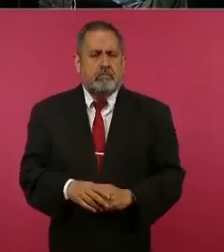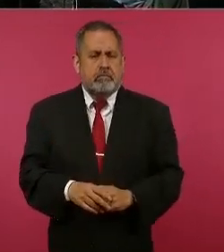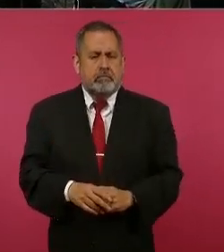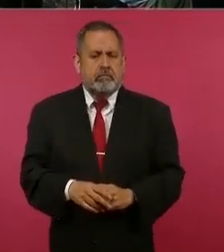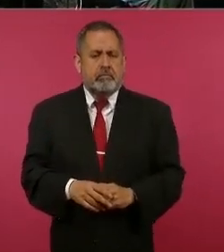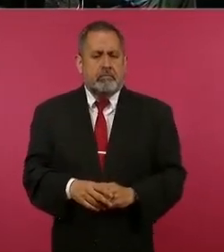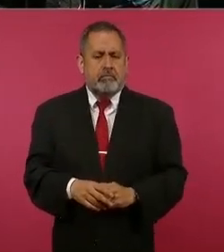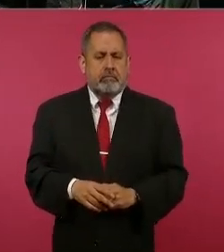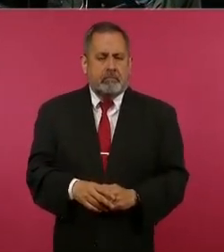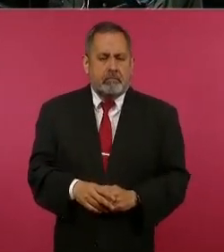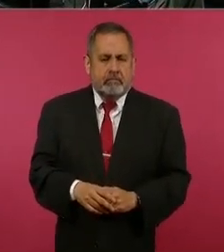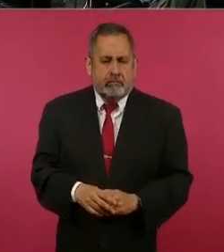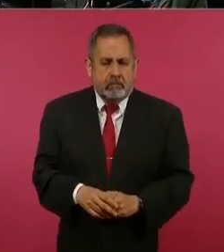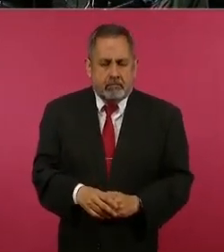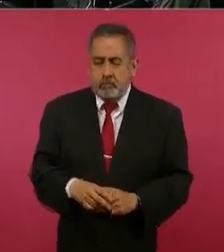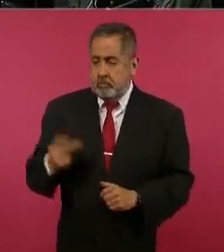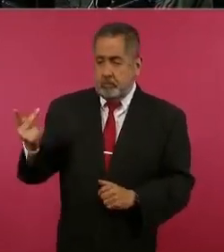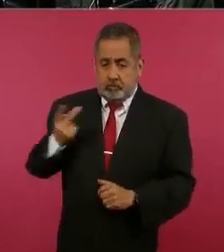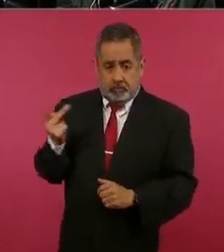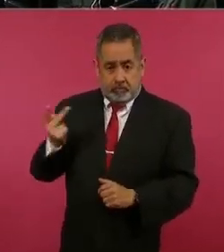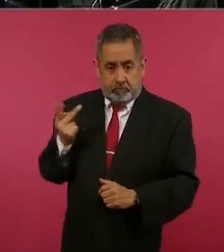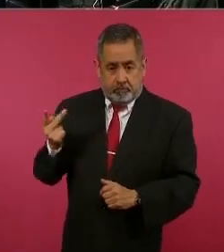y entre los dos